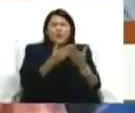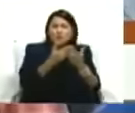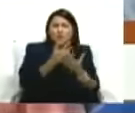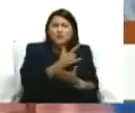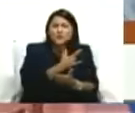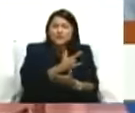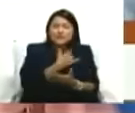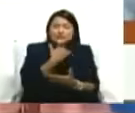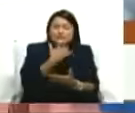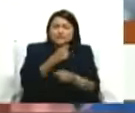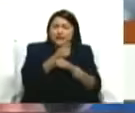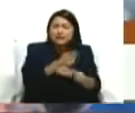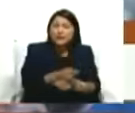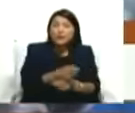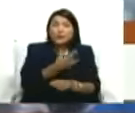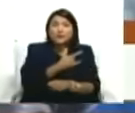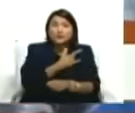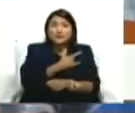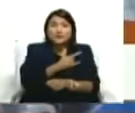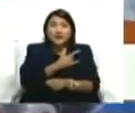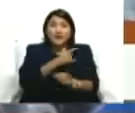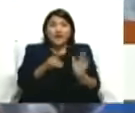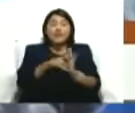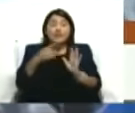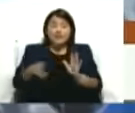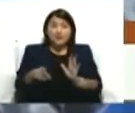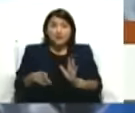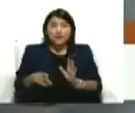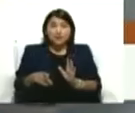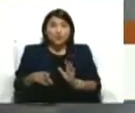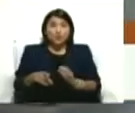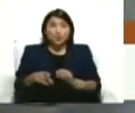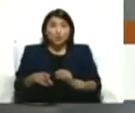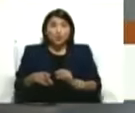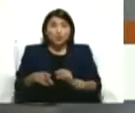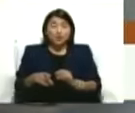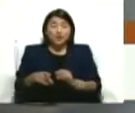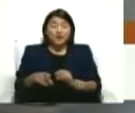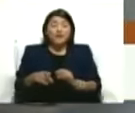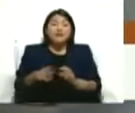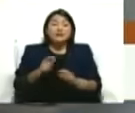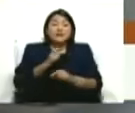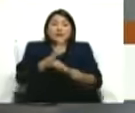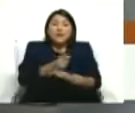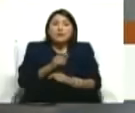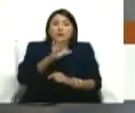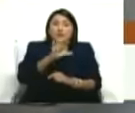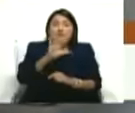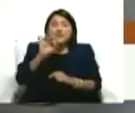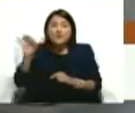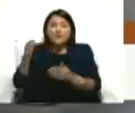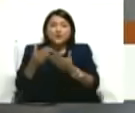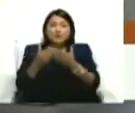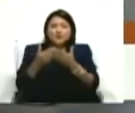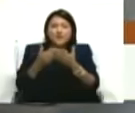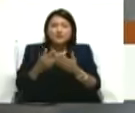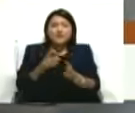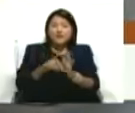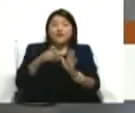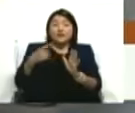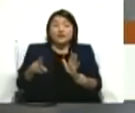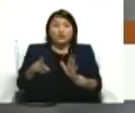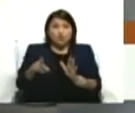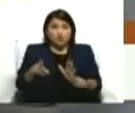graduarme justamente. Y nos graduamos más de 500 estudiantes de derecho.